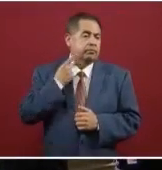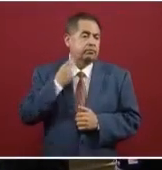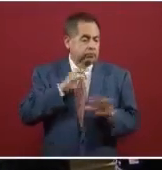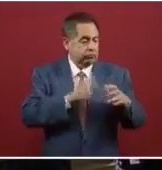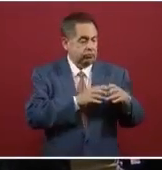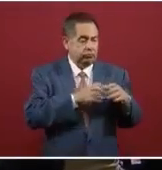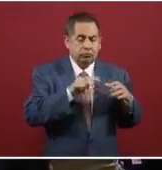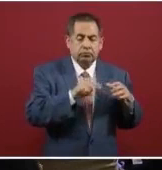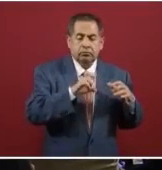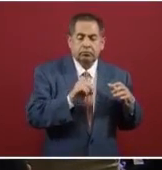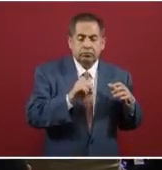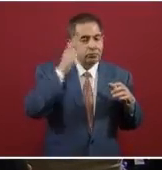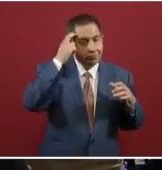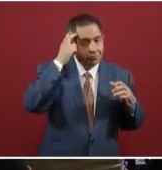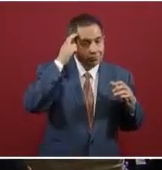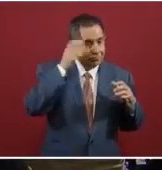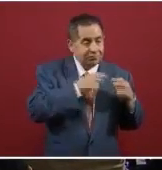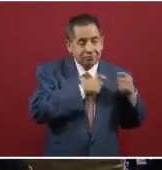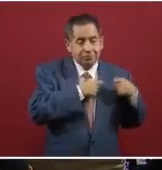neoliberal o neoporfirista